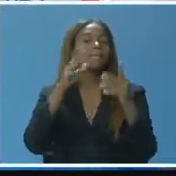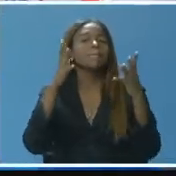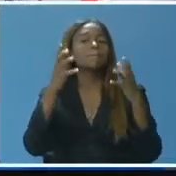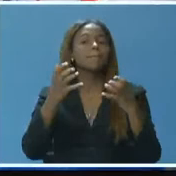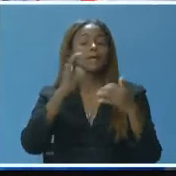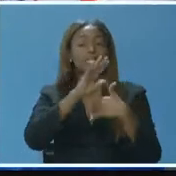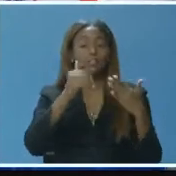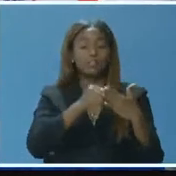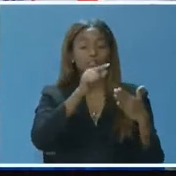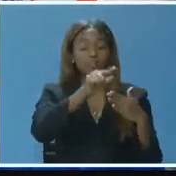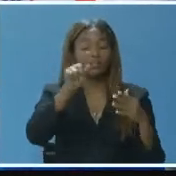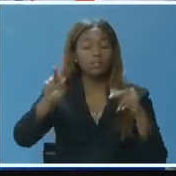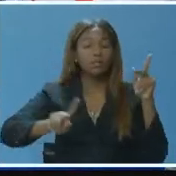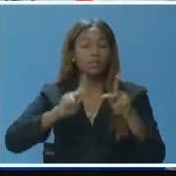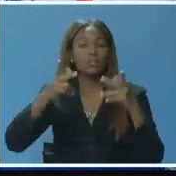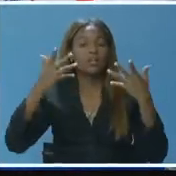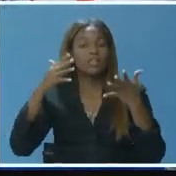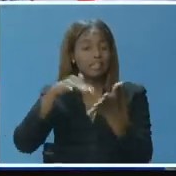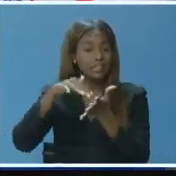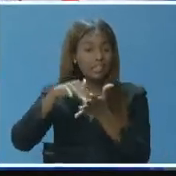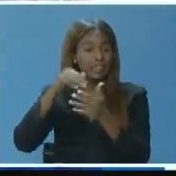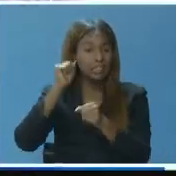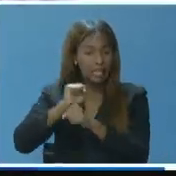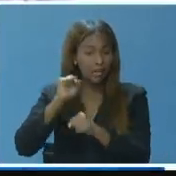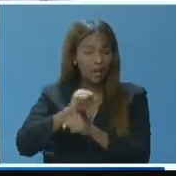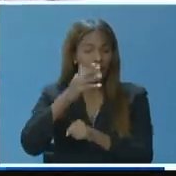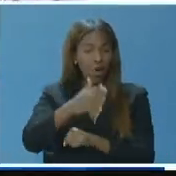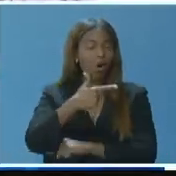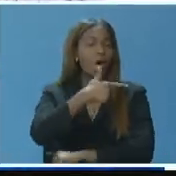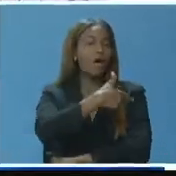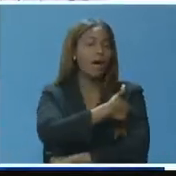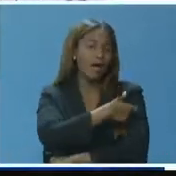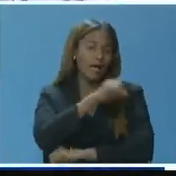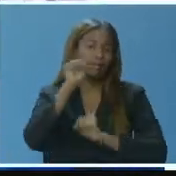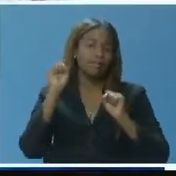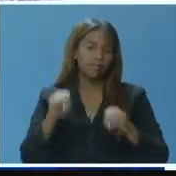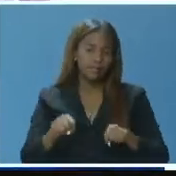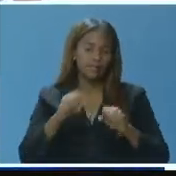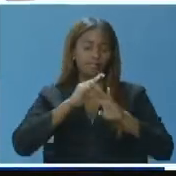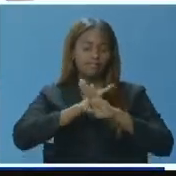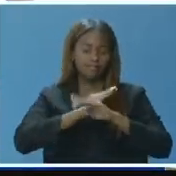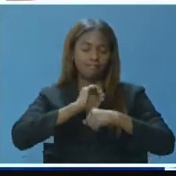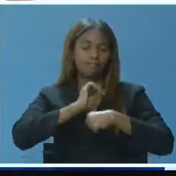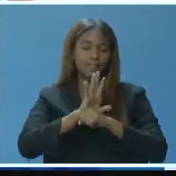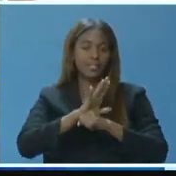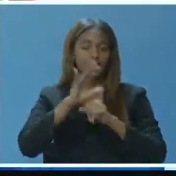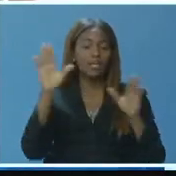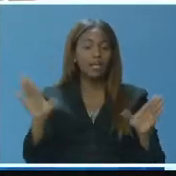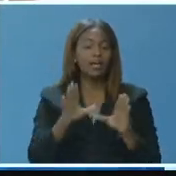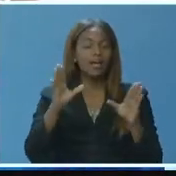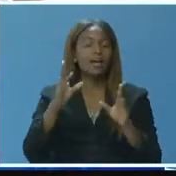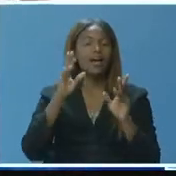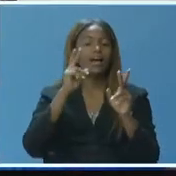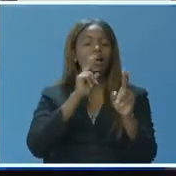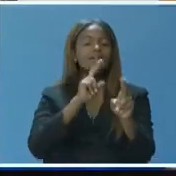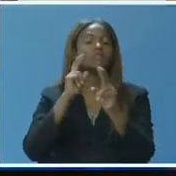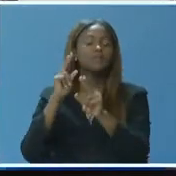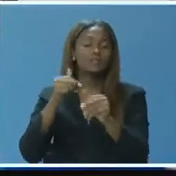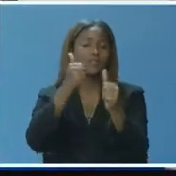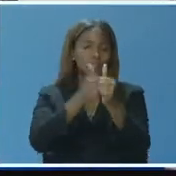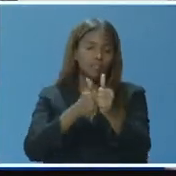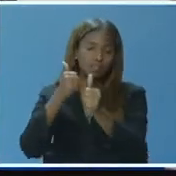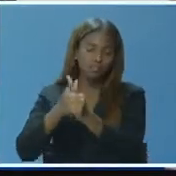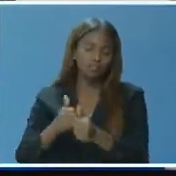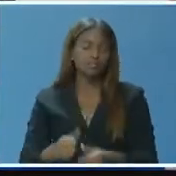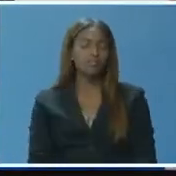todo el personal esté inmunizado frente al COVID-19, lo cual se convierte en un acto de responsabilidad individual. El